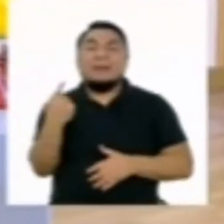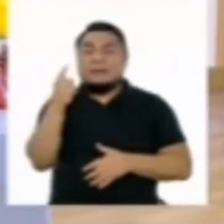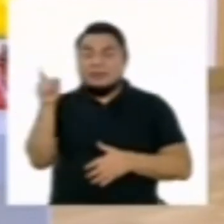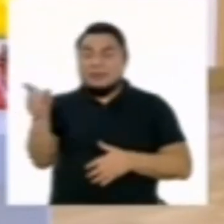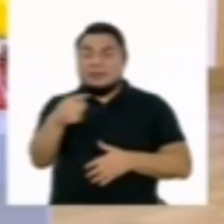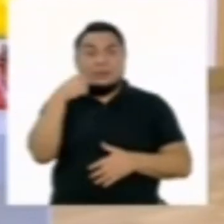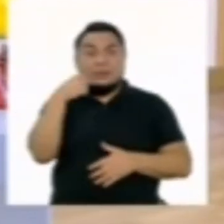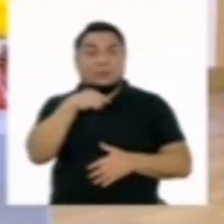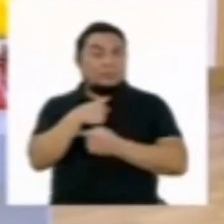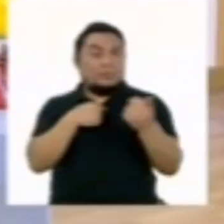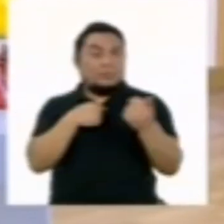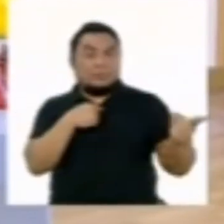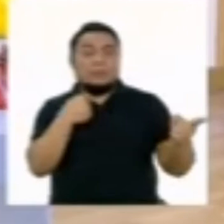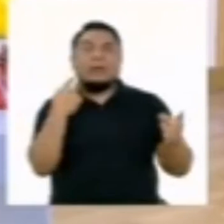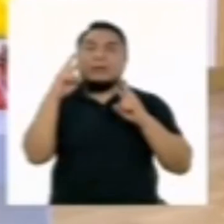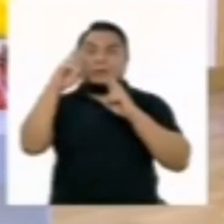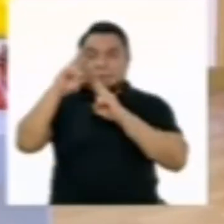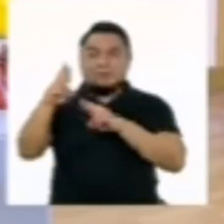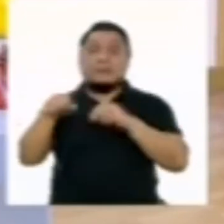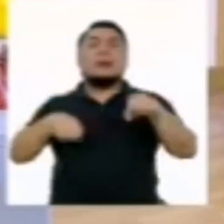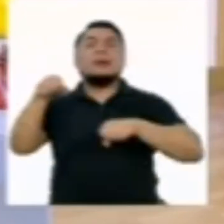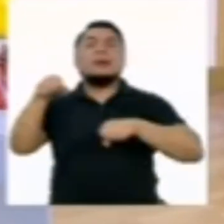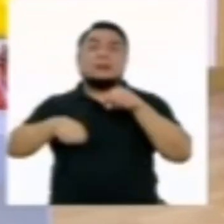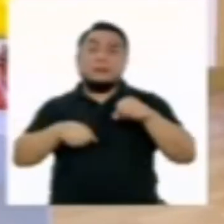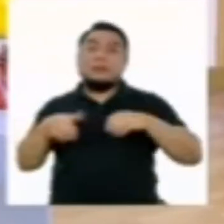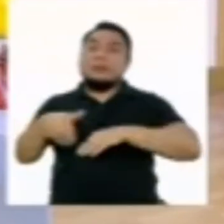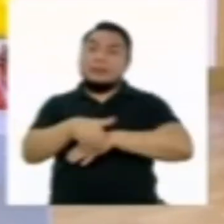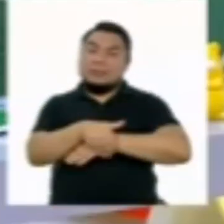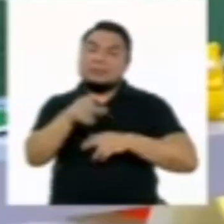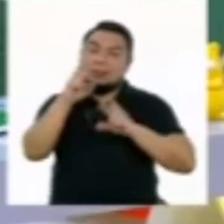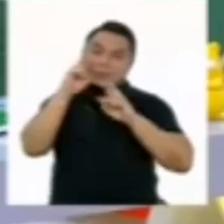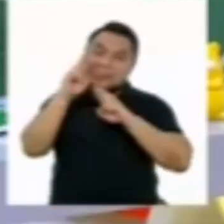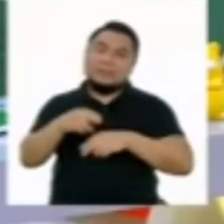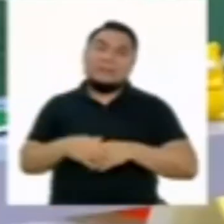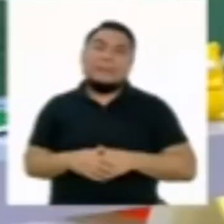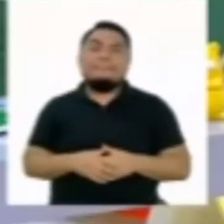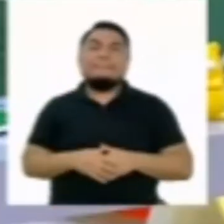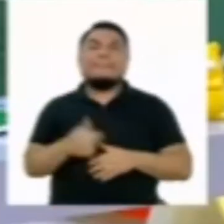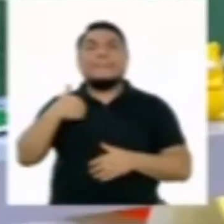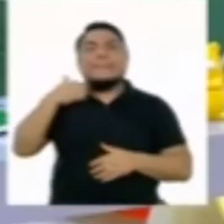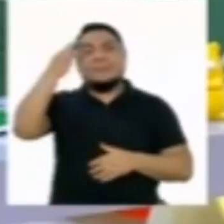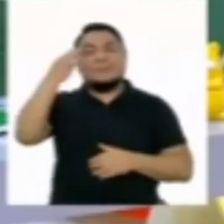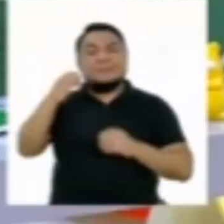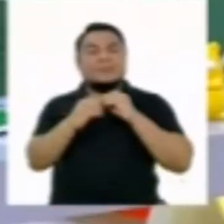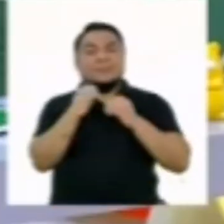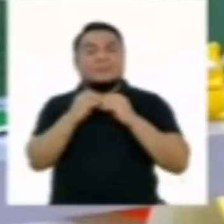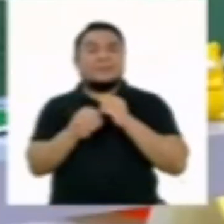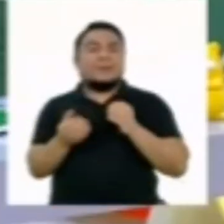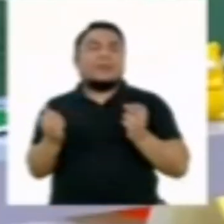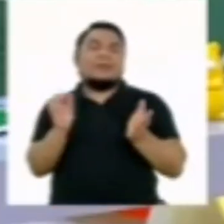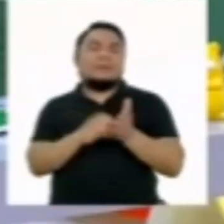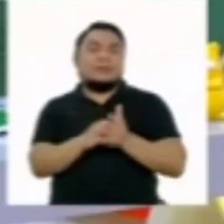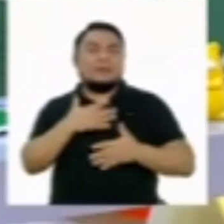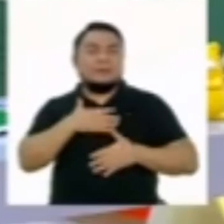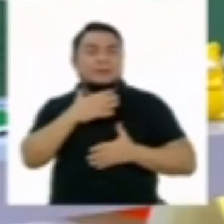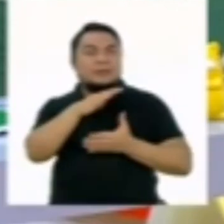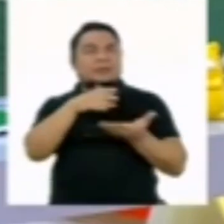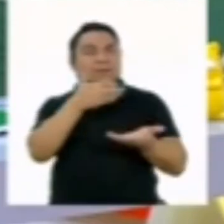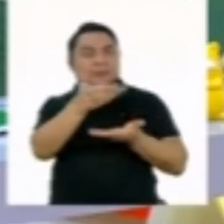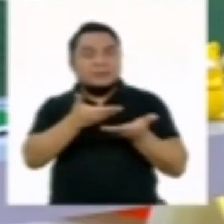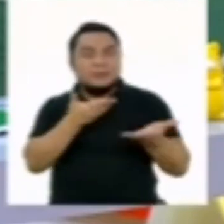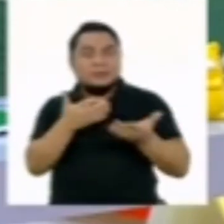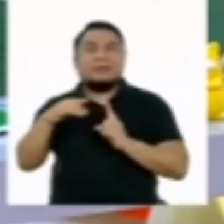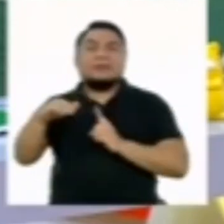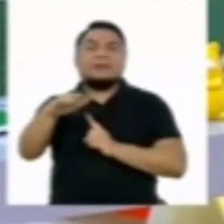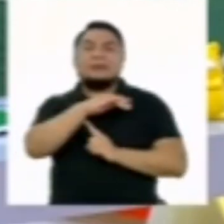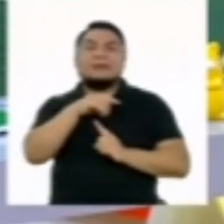uno y una de nosotros respetemos a los ciclistas en la calle. Creo que las soluciones más amigables para la congestión